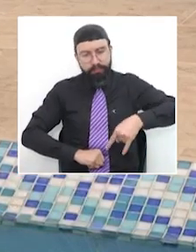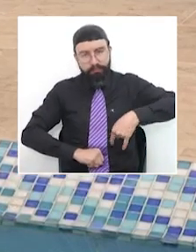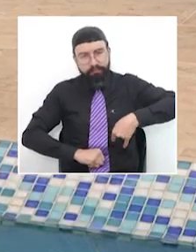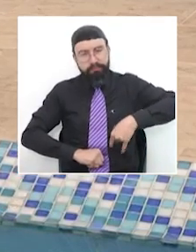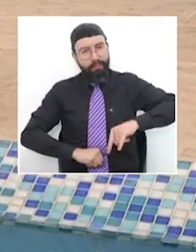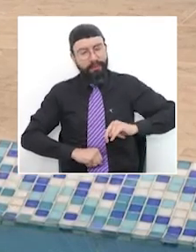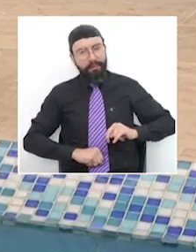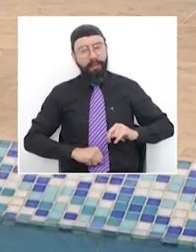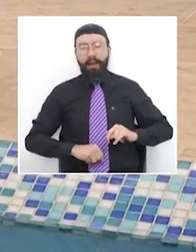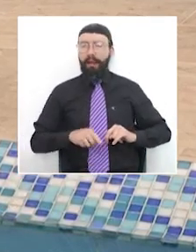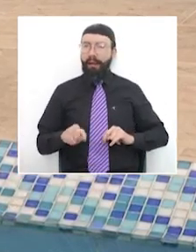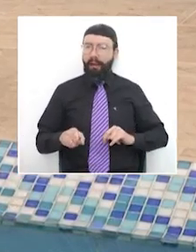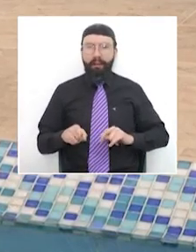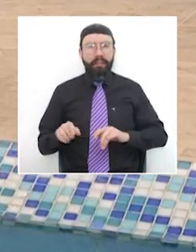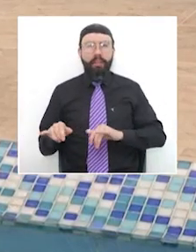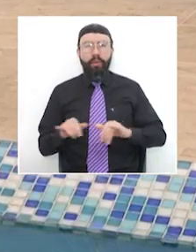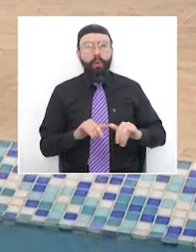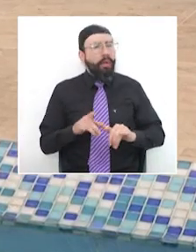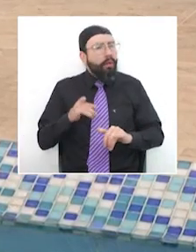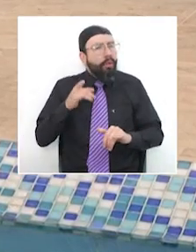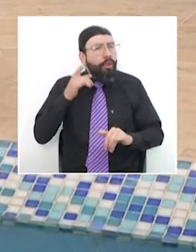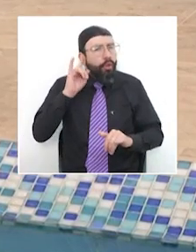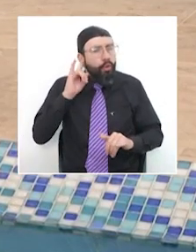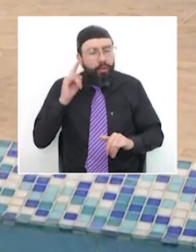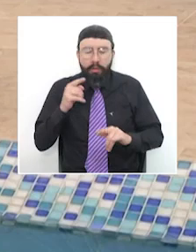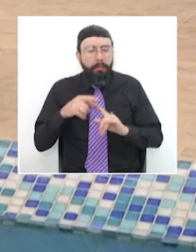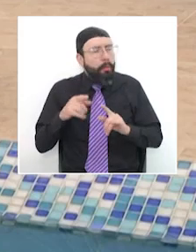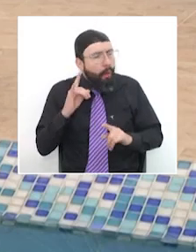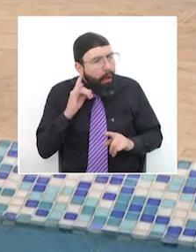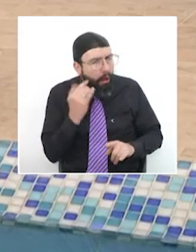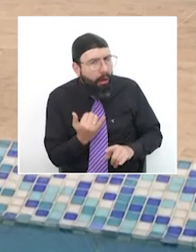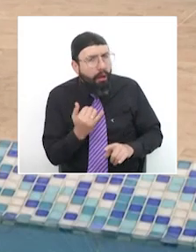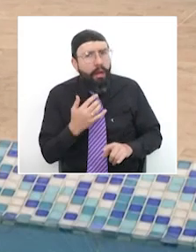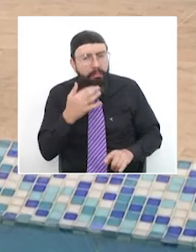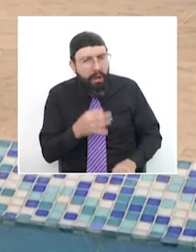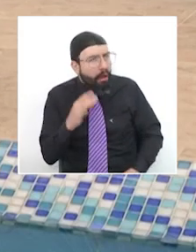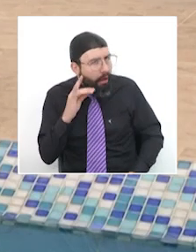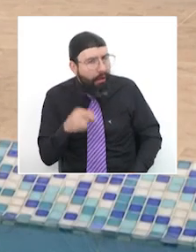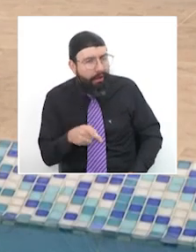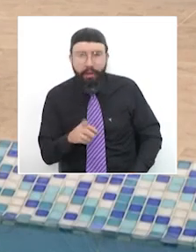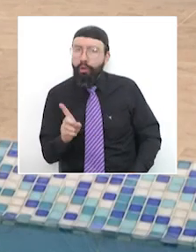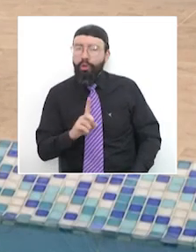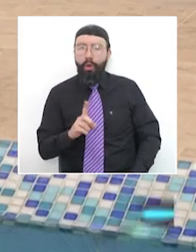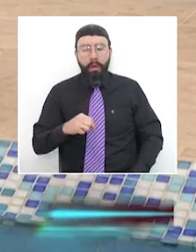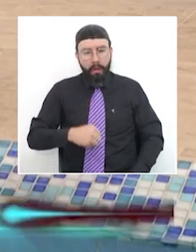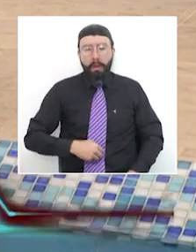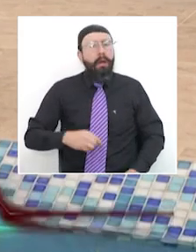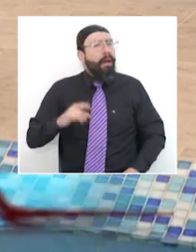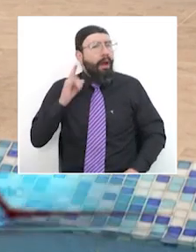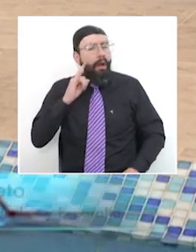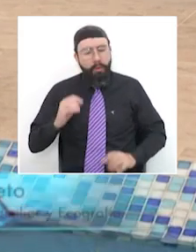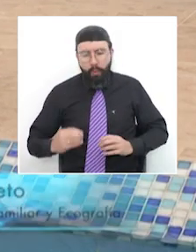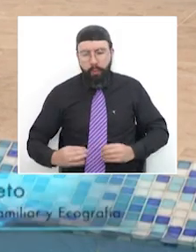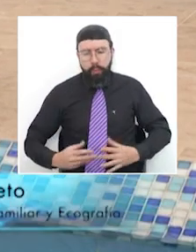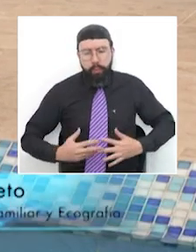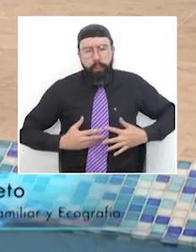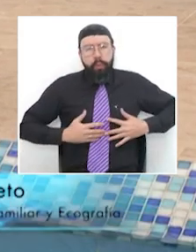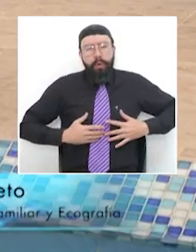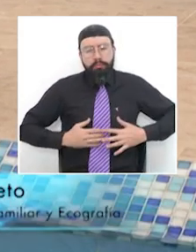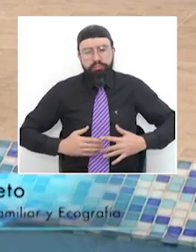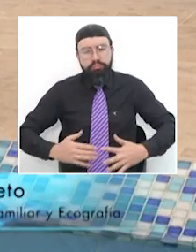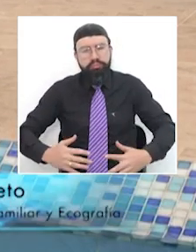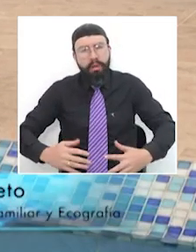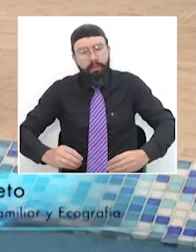a un sonido que no es perceptible al oído humano y es un tipo de eco, un tipo de sonido